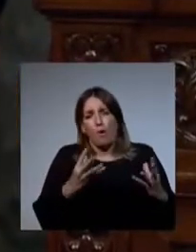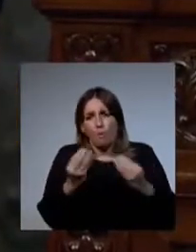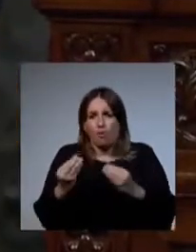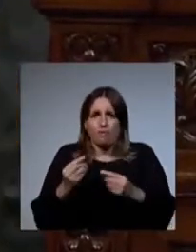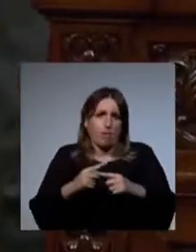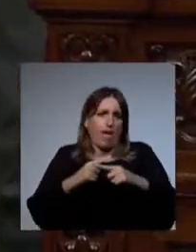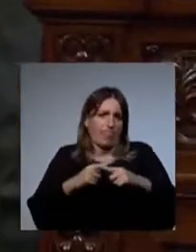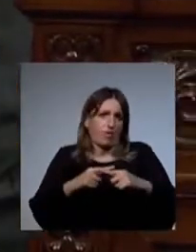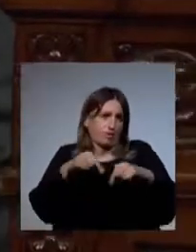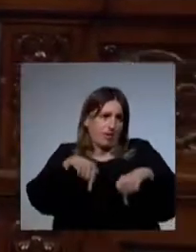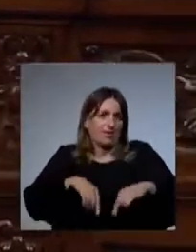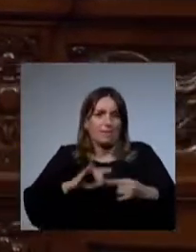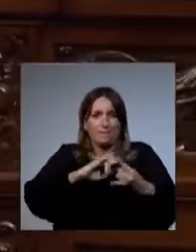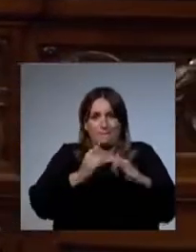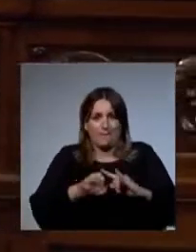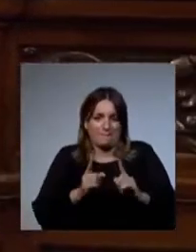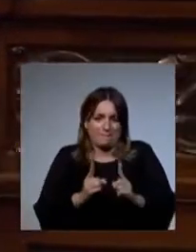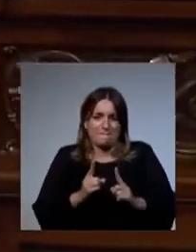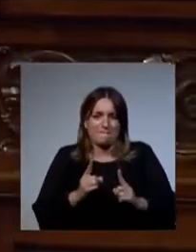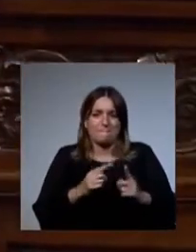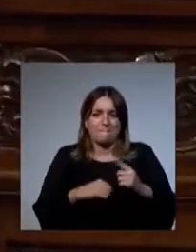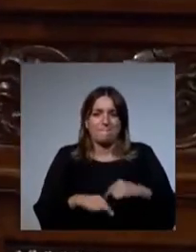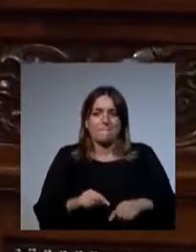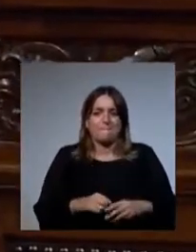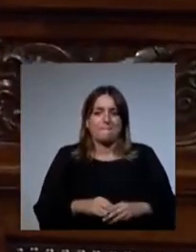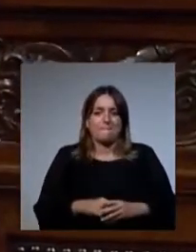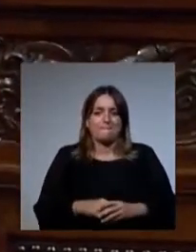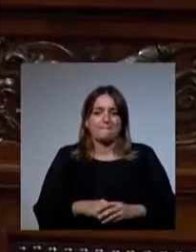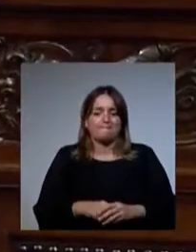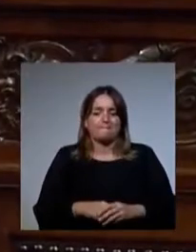discutidas aquí en el Parlamento.